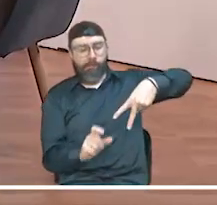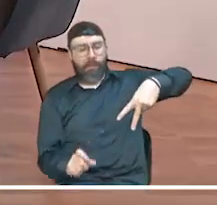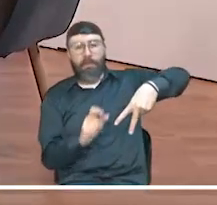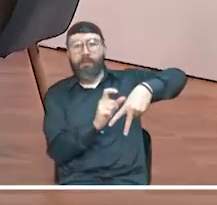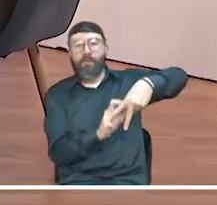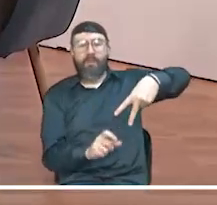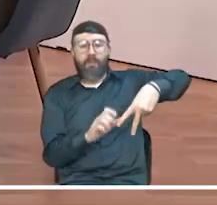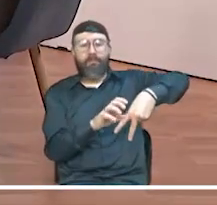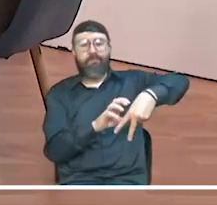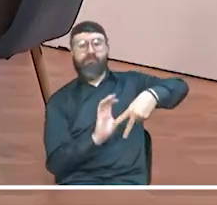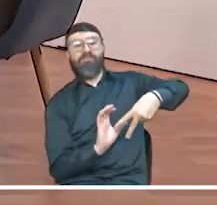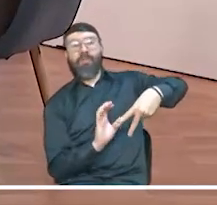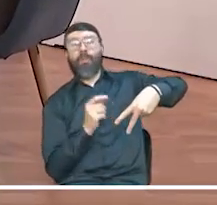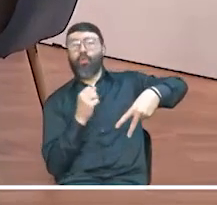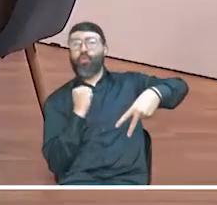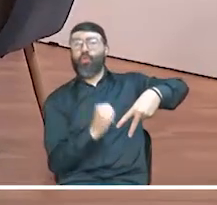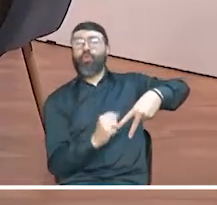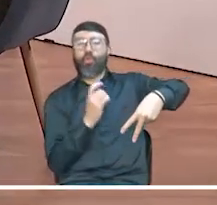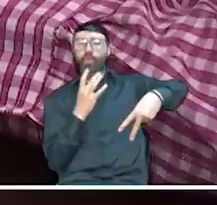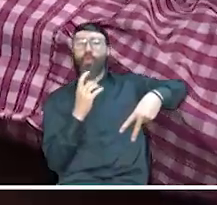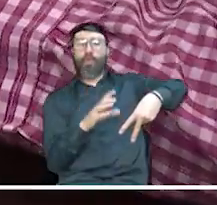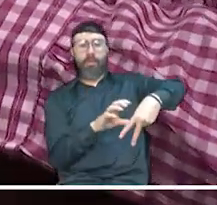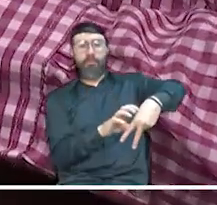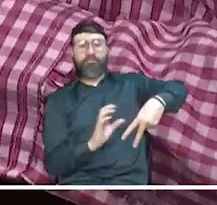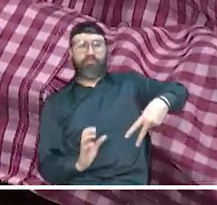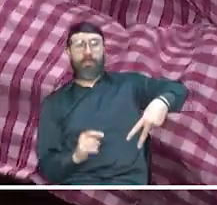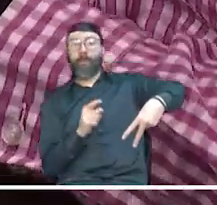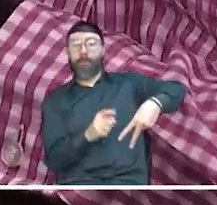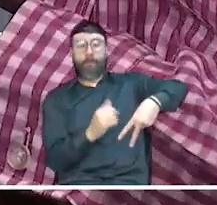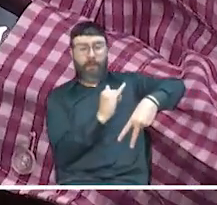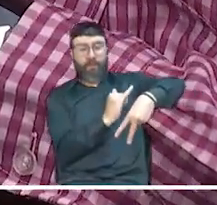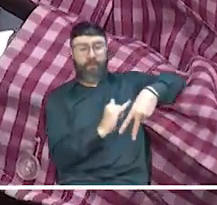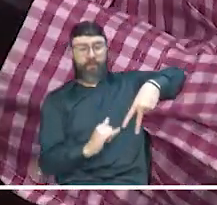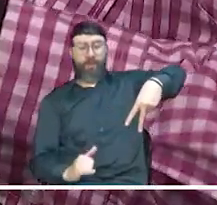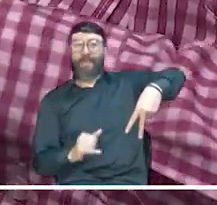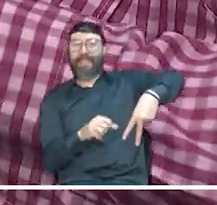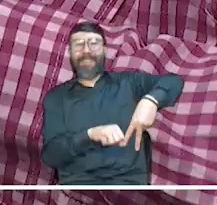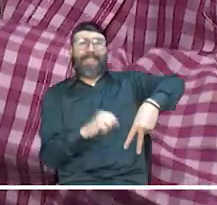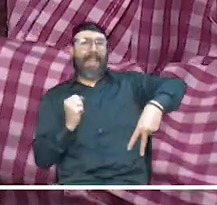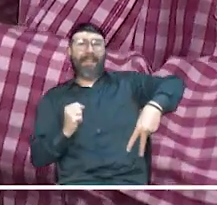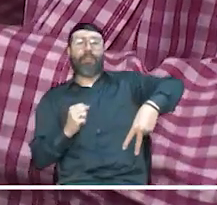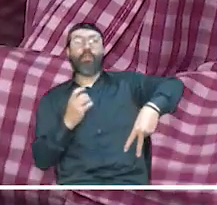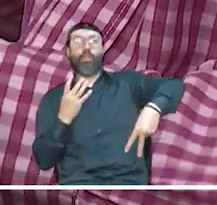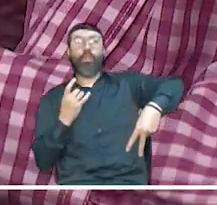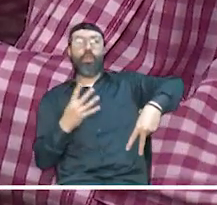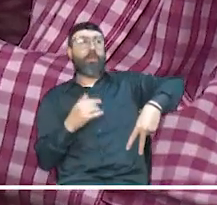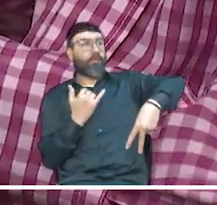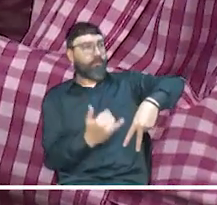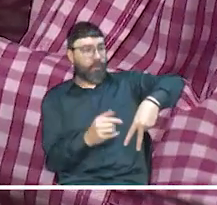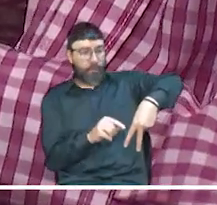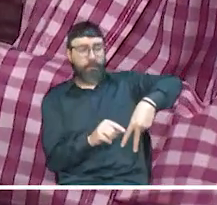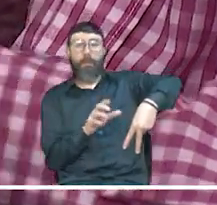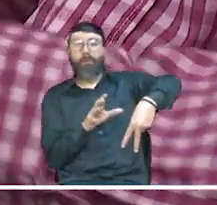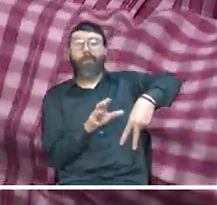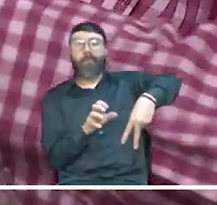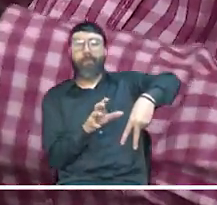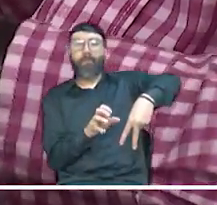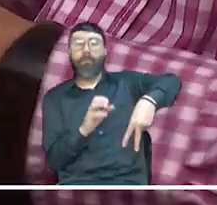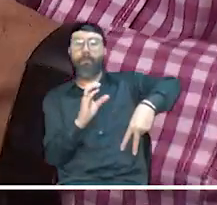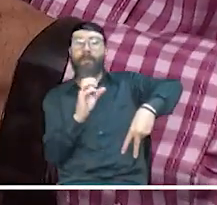a despegarse o a salir este tendón en la zona de inserción. Y como esto es cartílago,